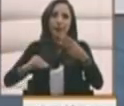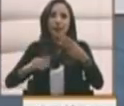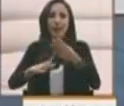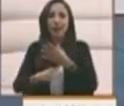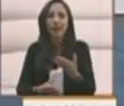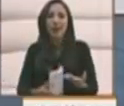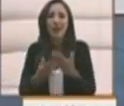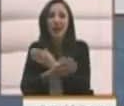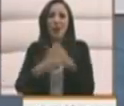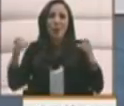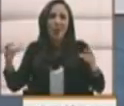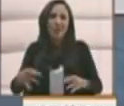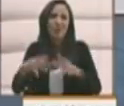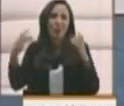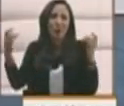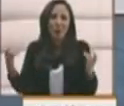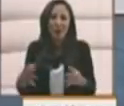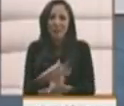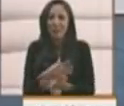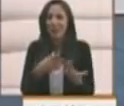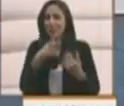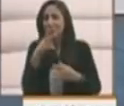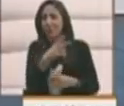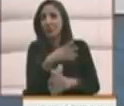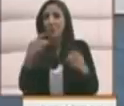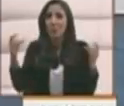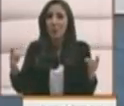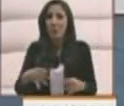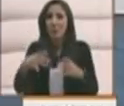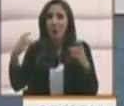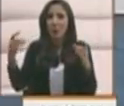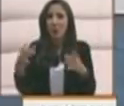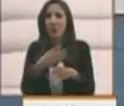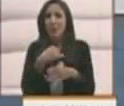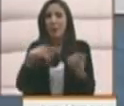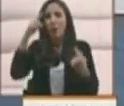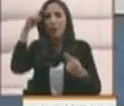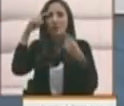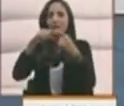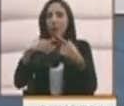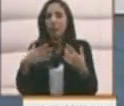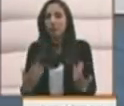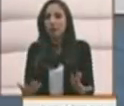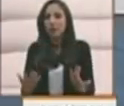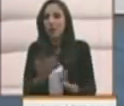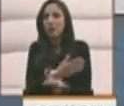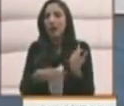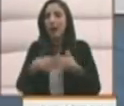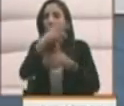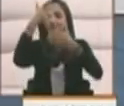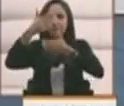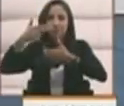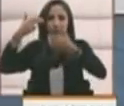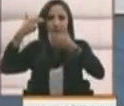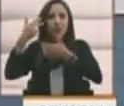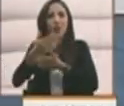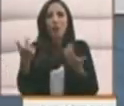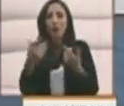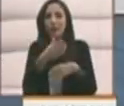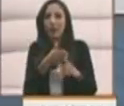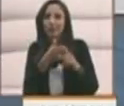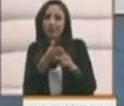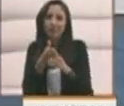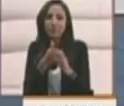de guarimbas, mal llamadas guarimbas, que no fue otra cosa que un acto terrorista continuado